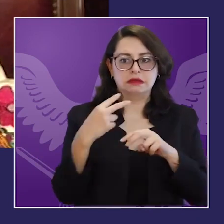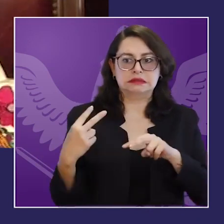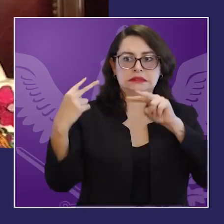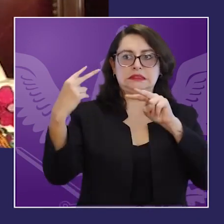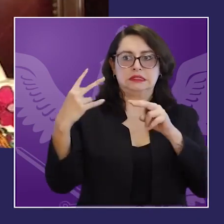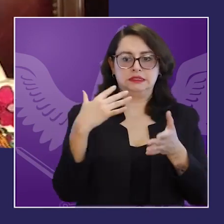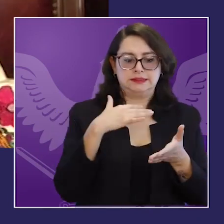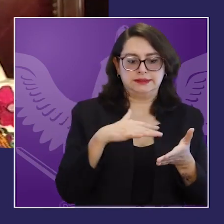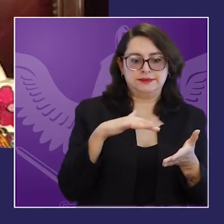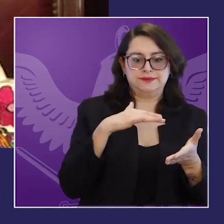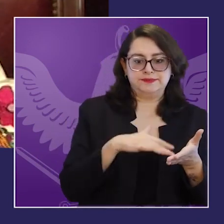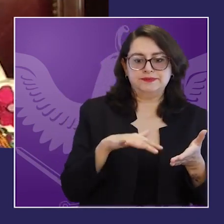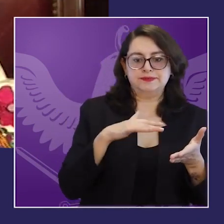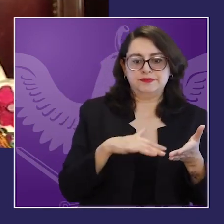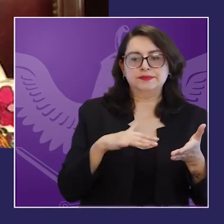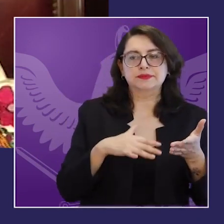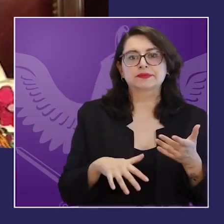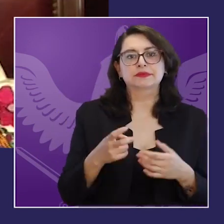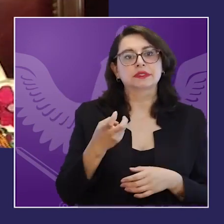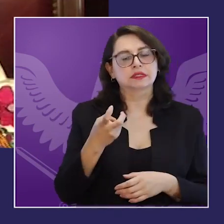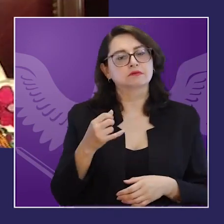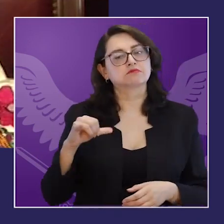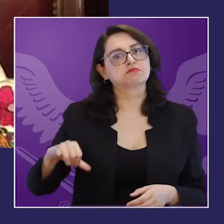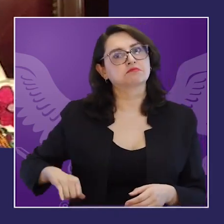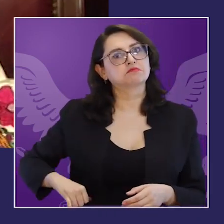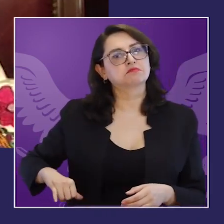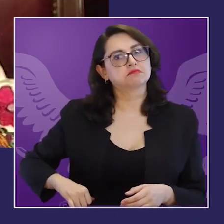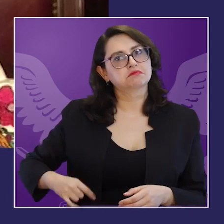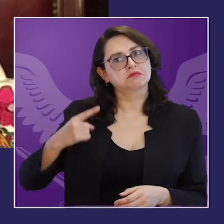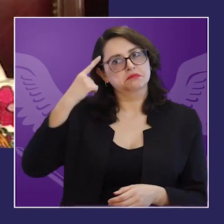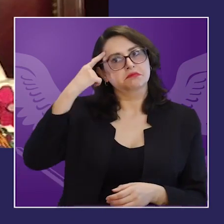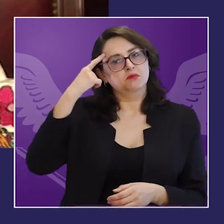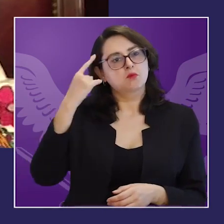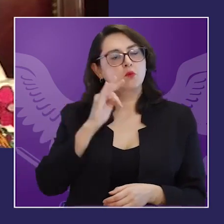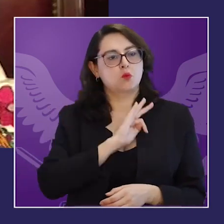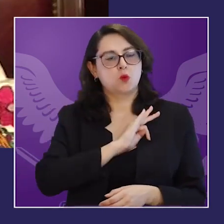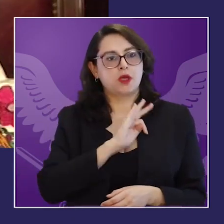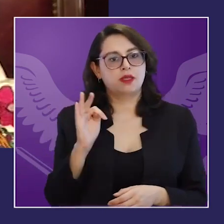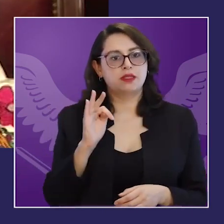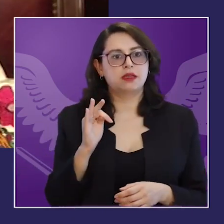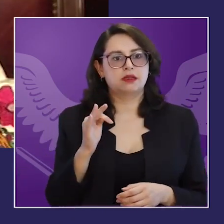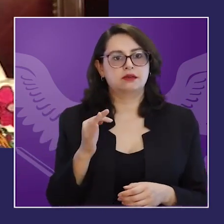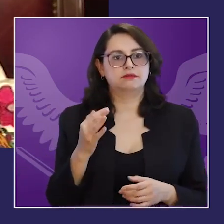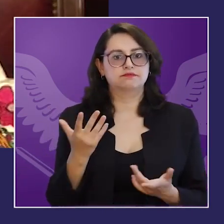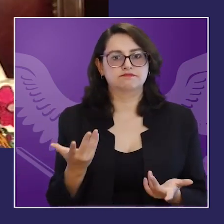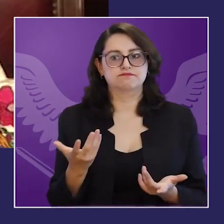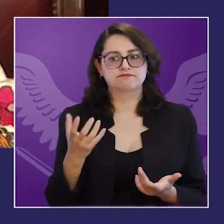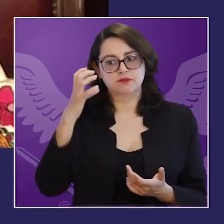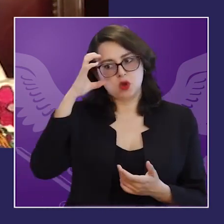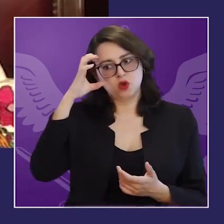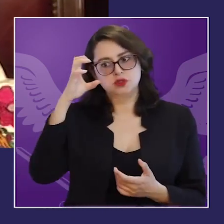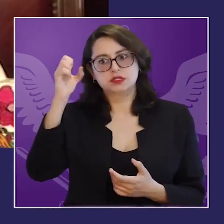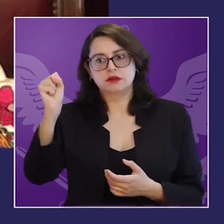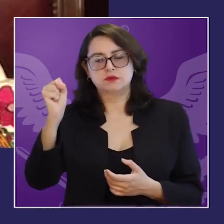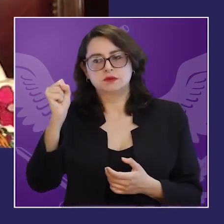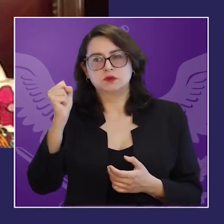Y ese tipo de cosas que son interesantes a la hora de pensar, bueno, de qué formas podemos bajar este gran concepto de reparación